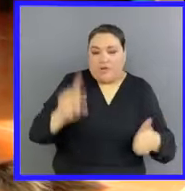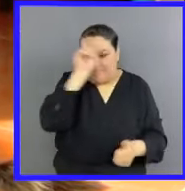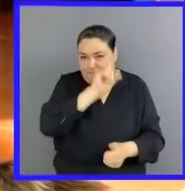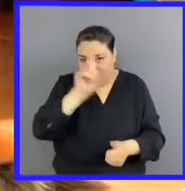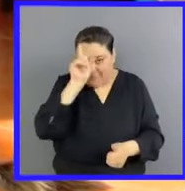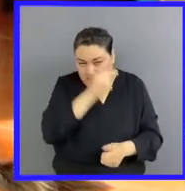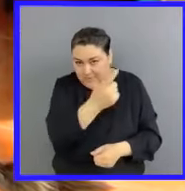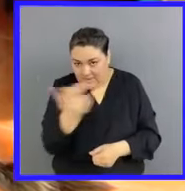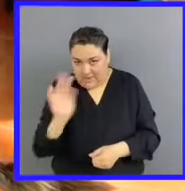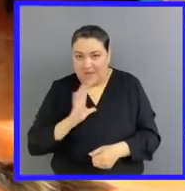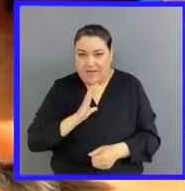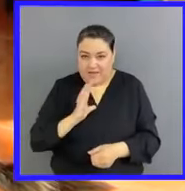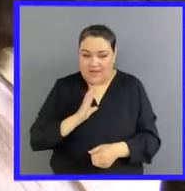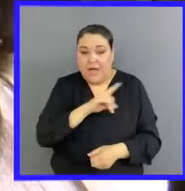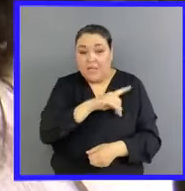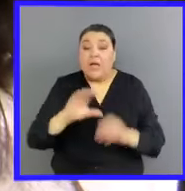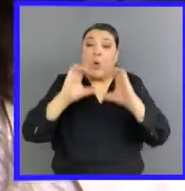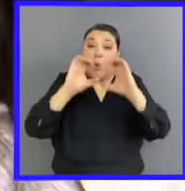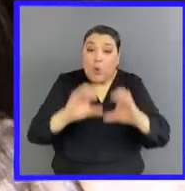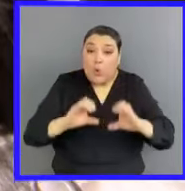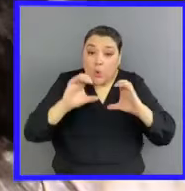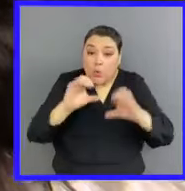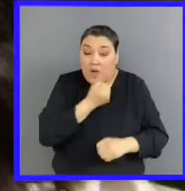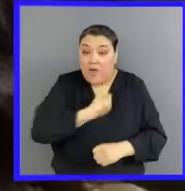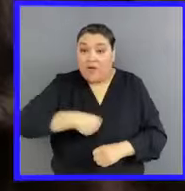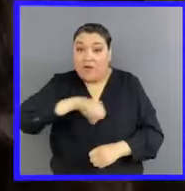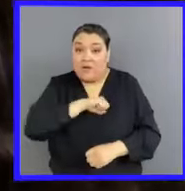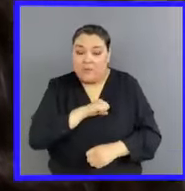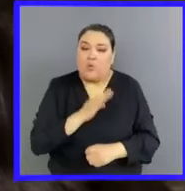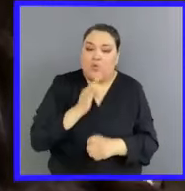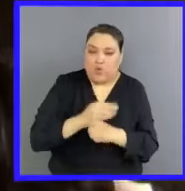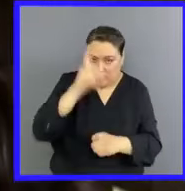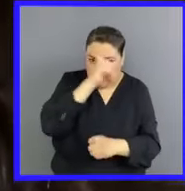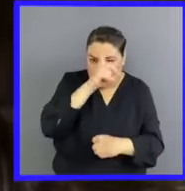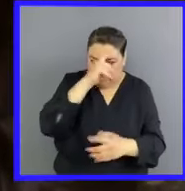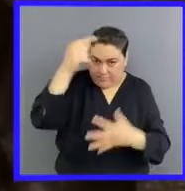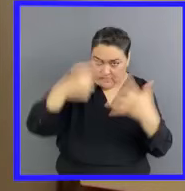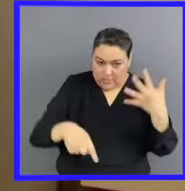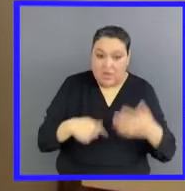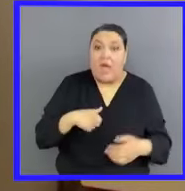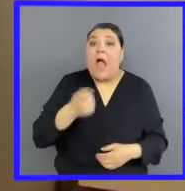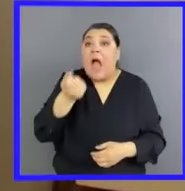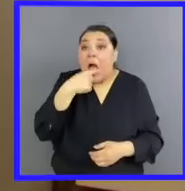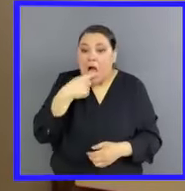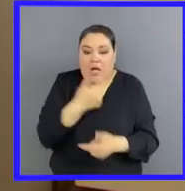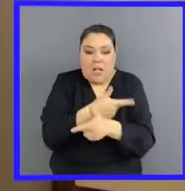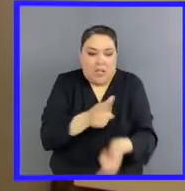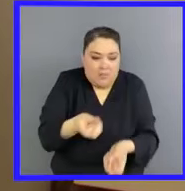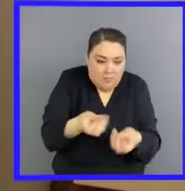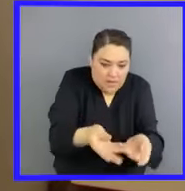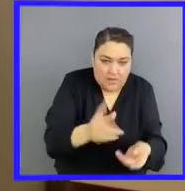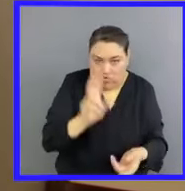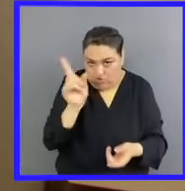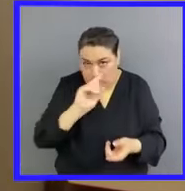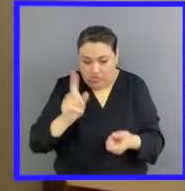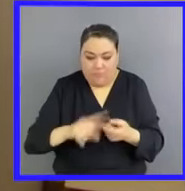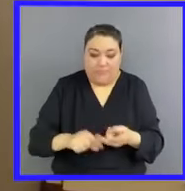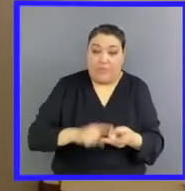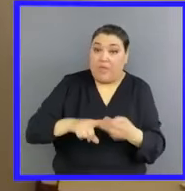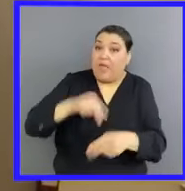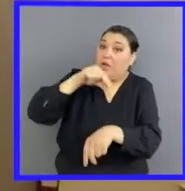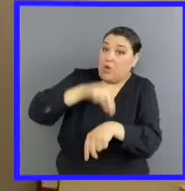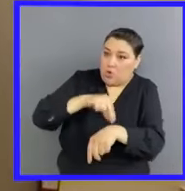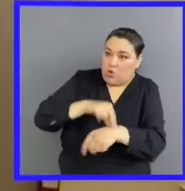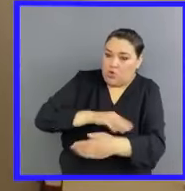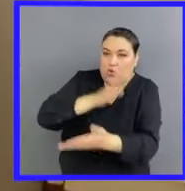emitidas para mantener su buena salud se encuentran no darles medicamentos humanos y llevarlos a esterilizar